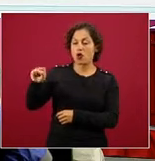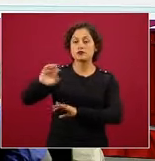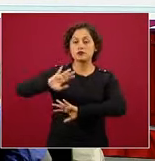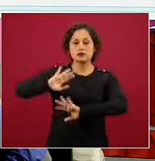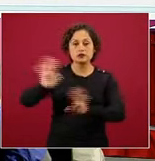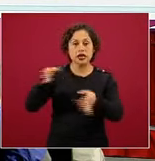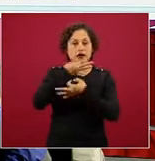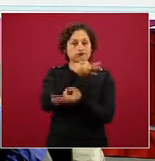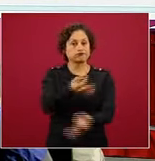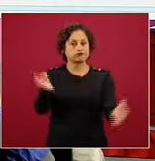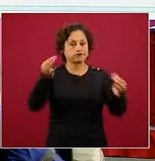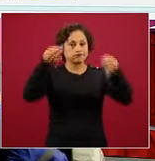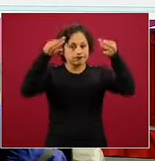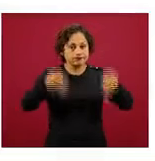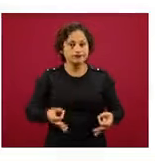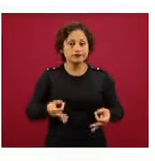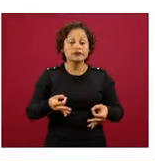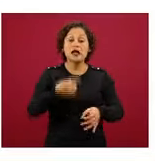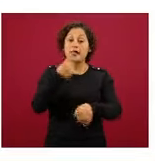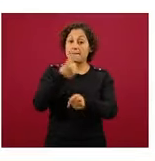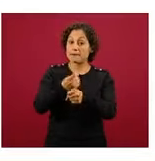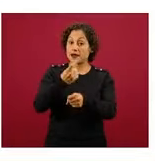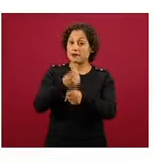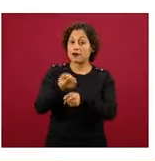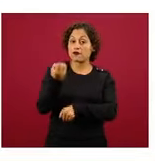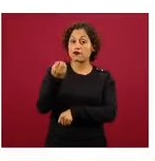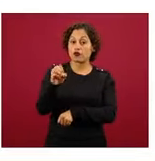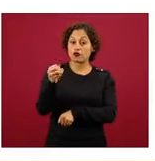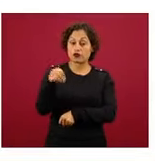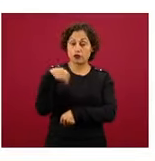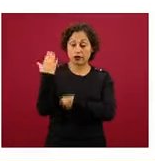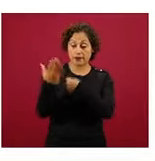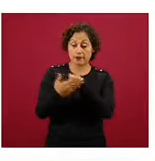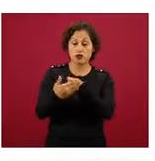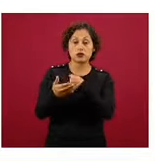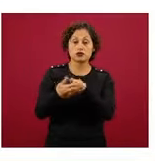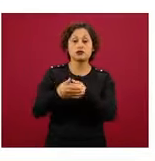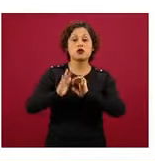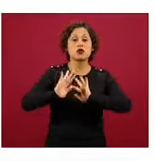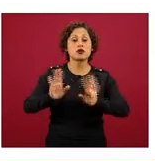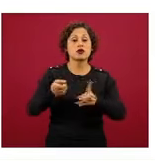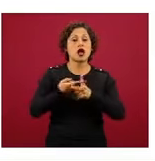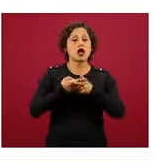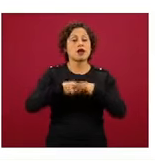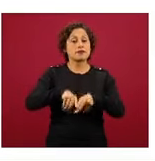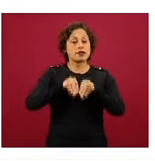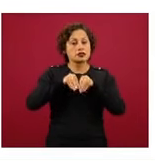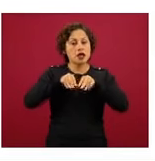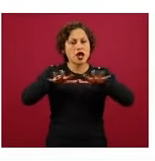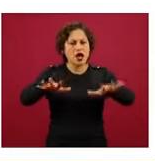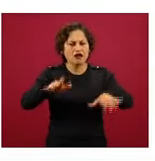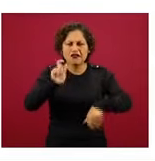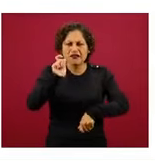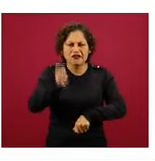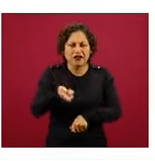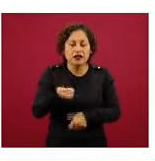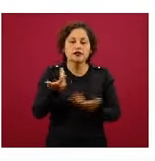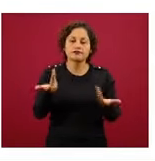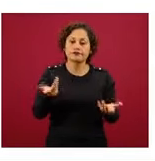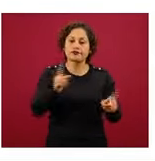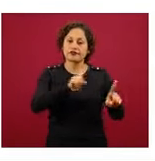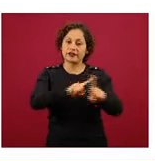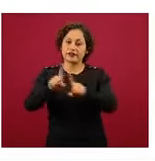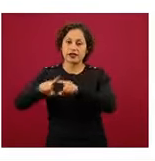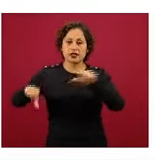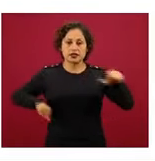oficial, y el 1 de octubre se lanza, y esto representa toda una serie de acciones dirigidas a mejorar la